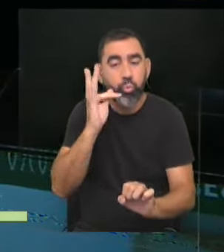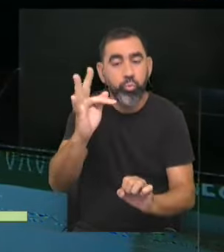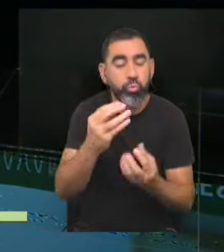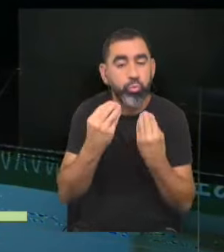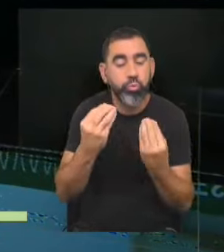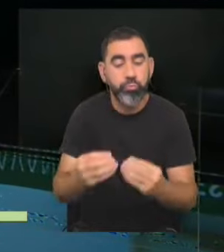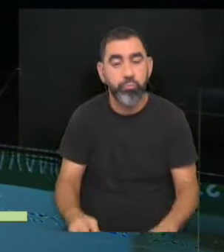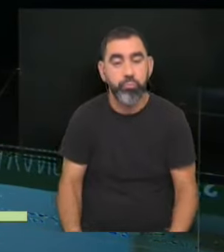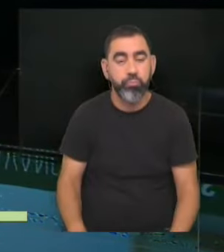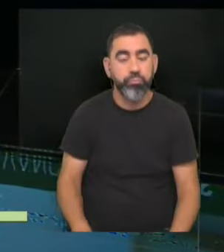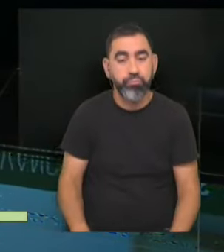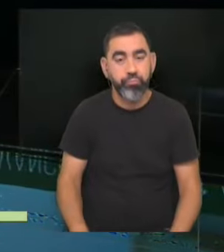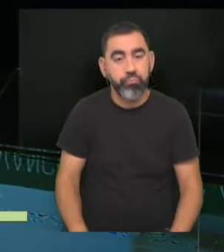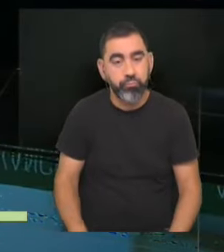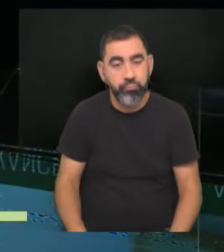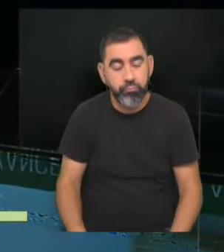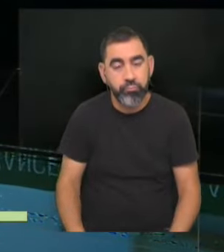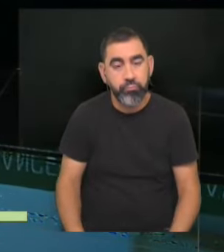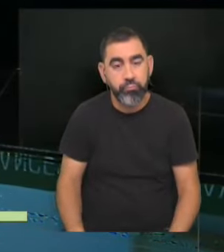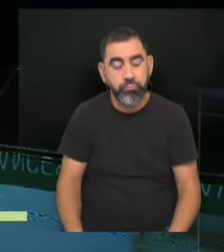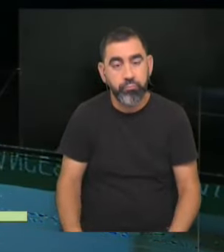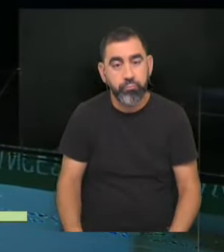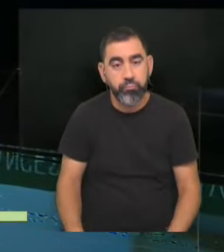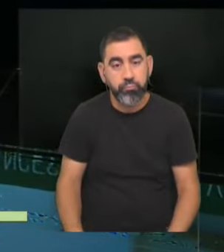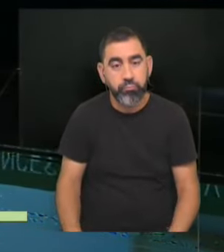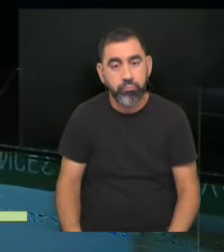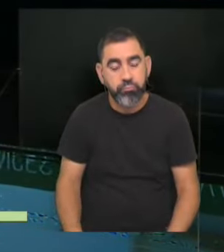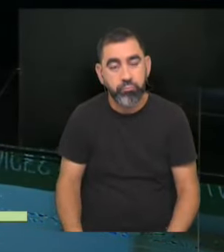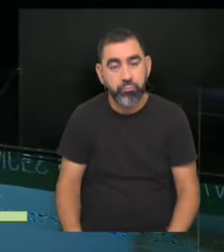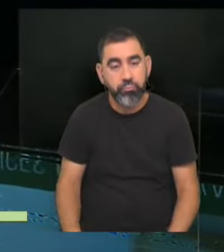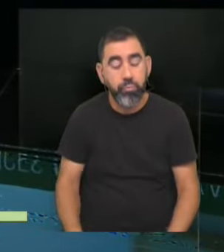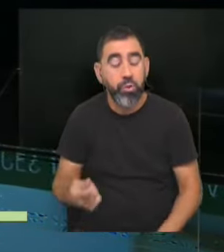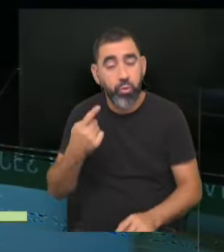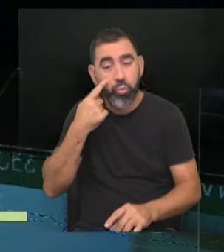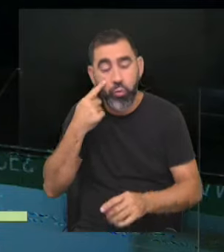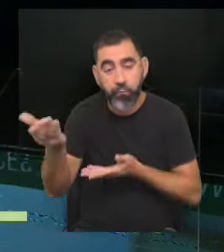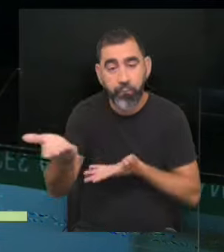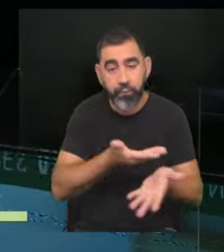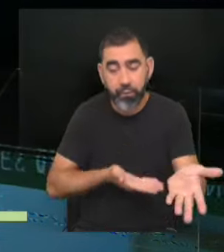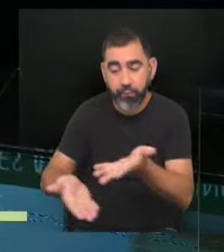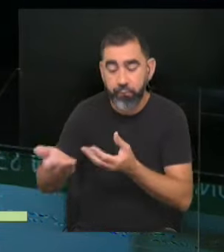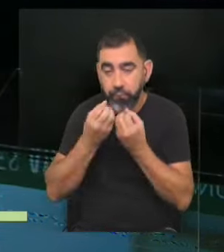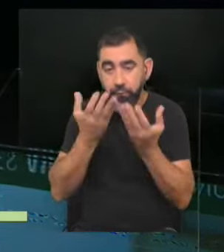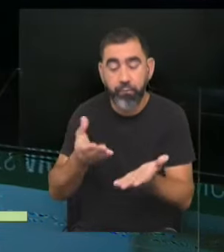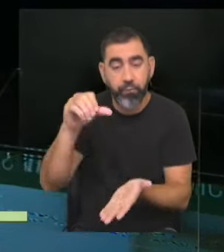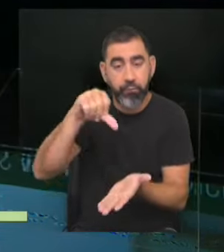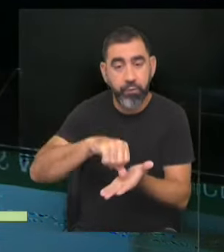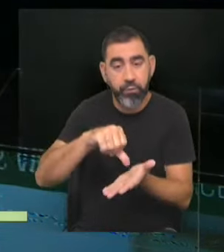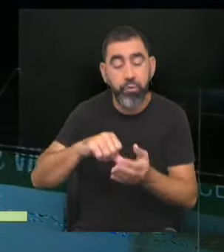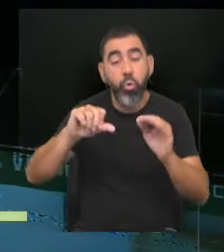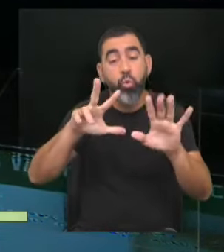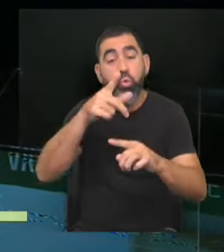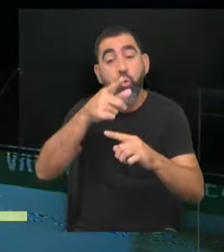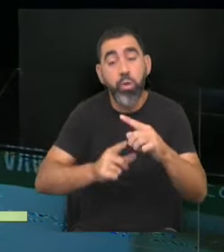salida para lograr un nuevo acuerdo eh de convivencia en nuestro país de eso Entonces estaremos